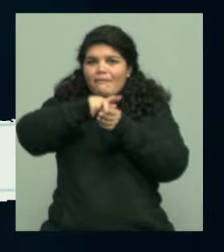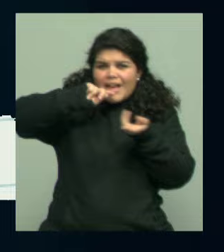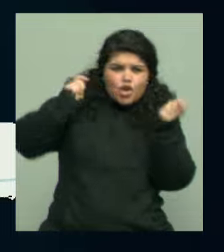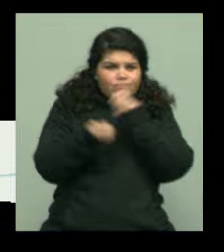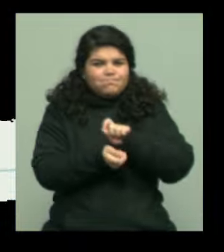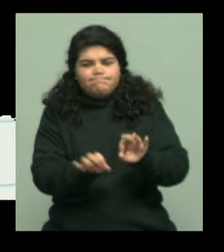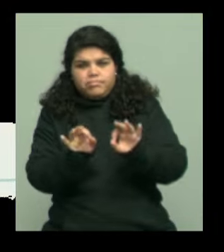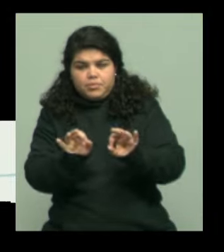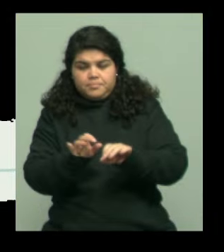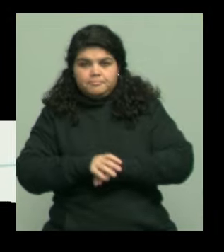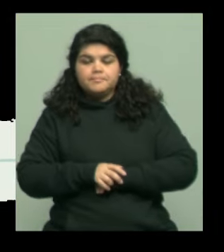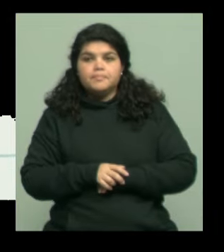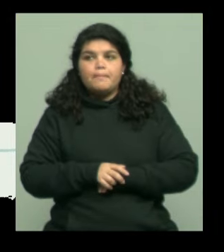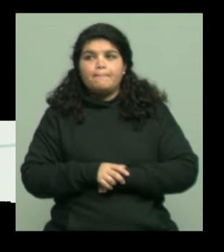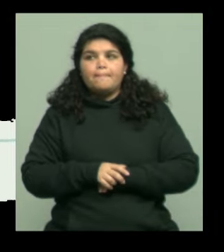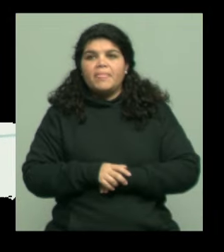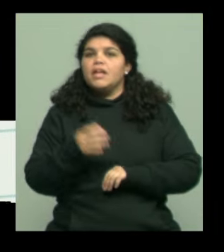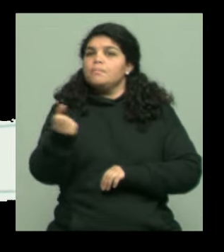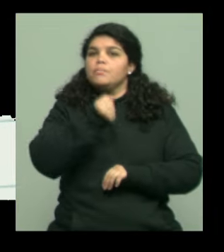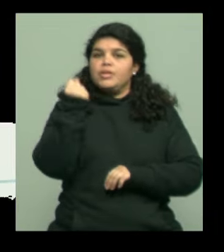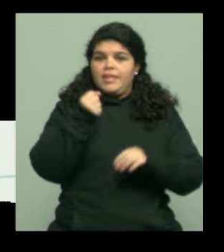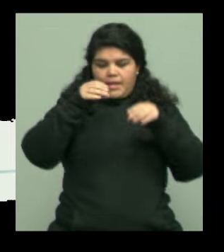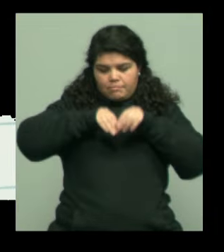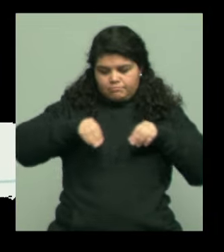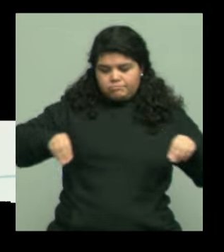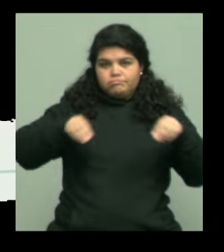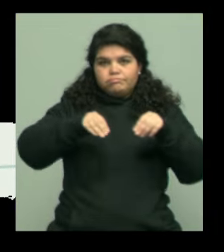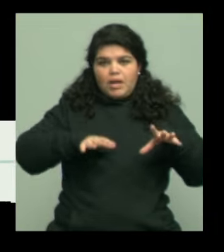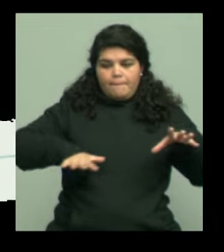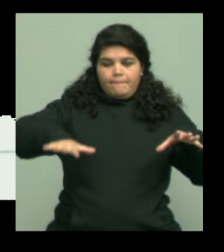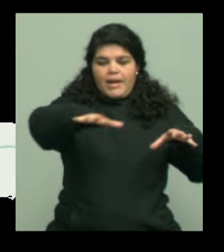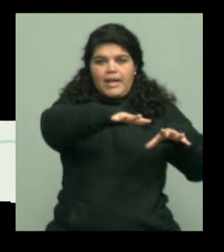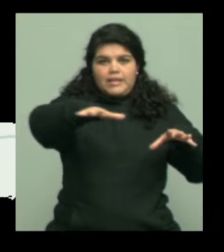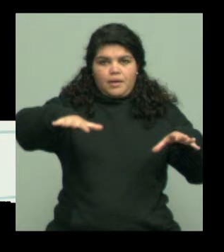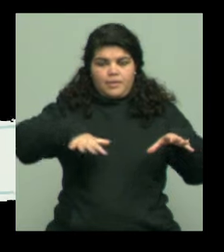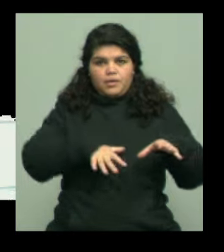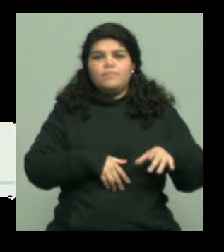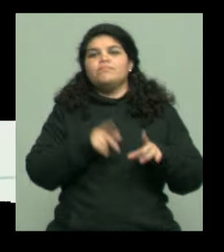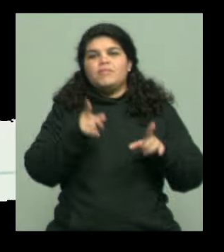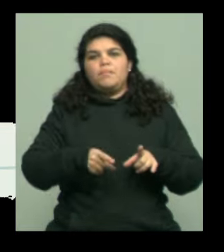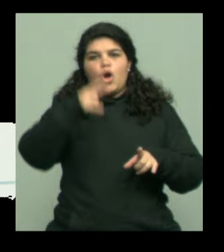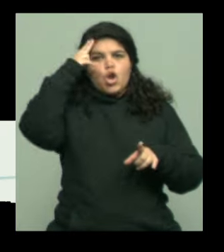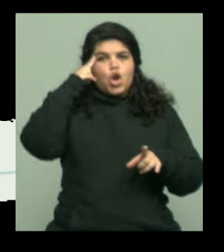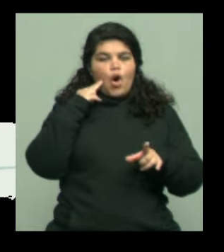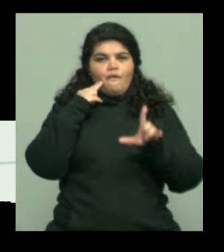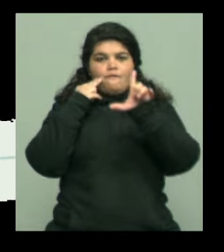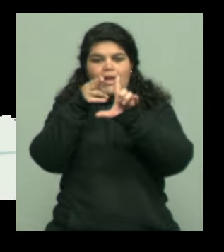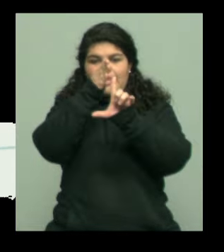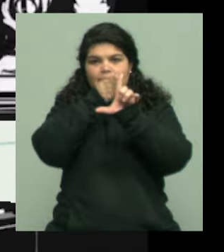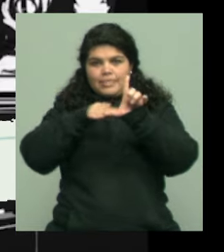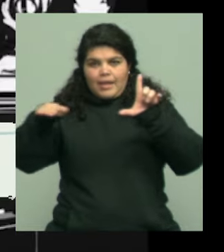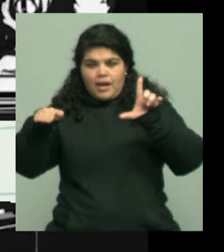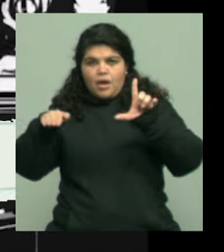las direcciones más simples para cubrir todo el tablero. Uh-huh. Son 90 grados, 45 grados y 30 grados. Con esas